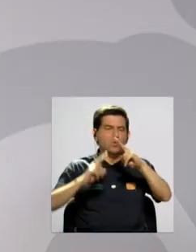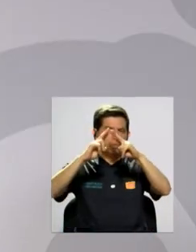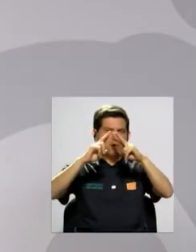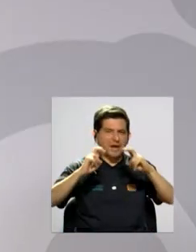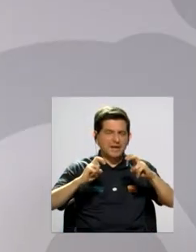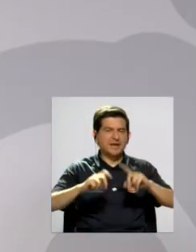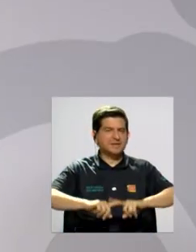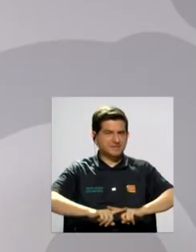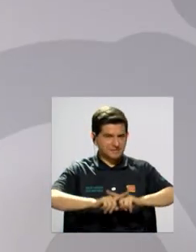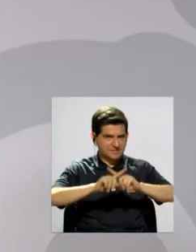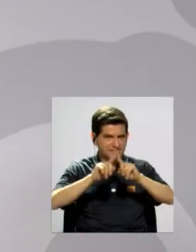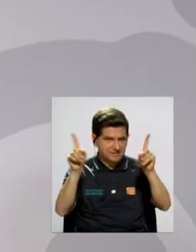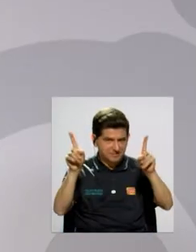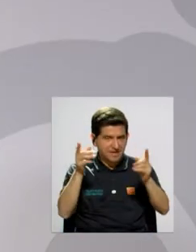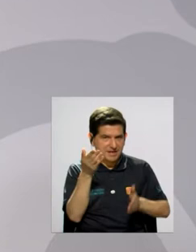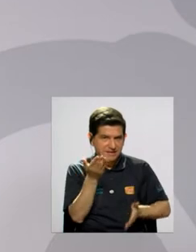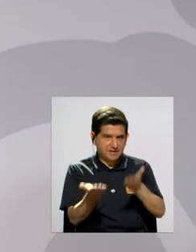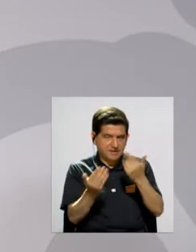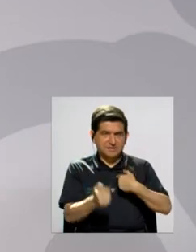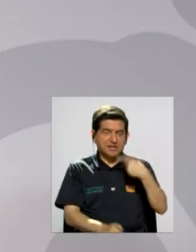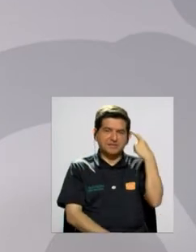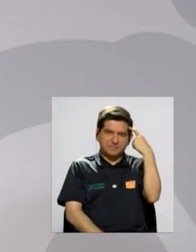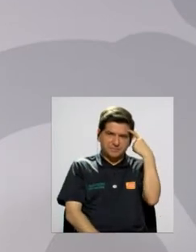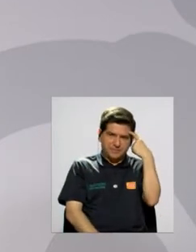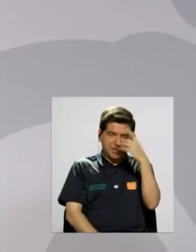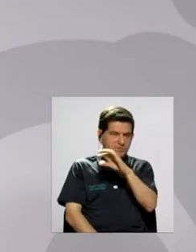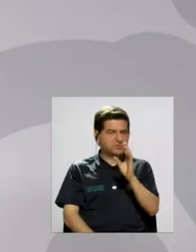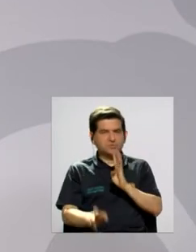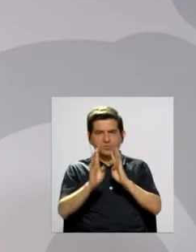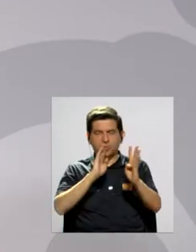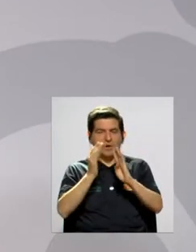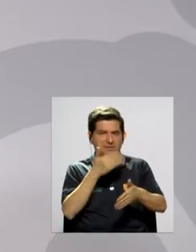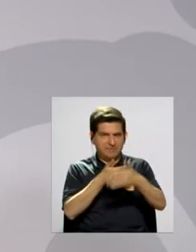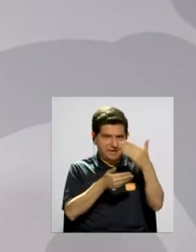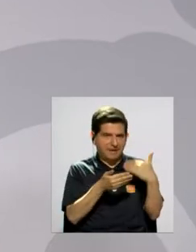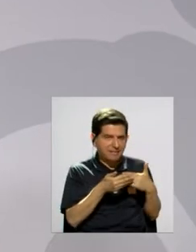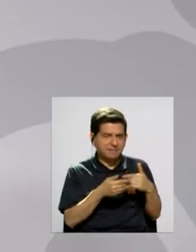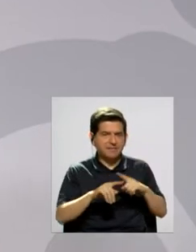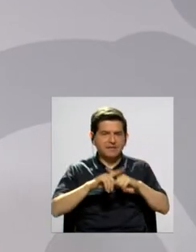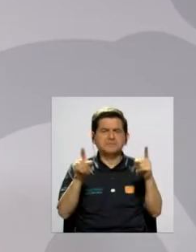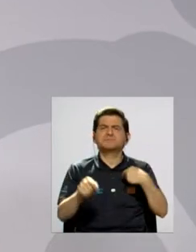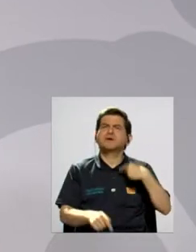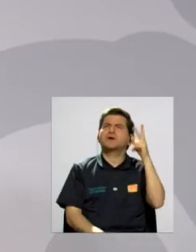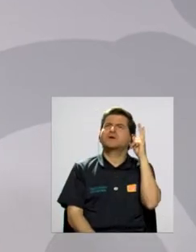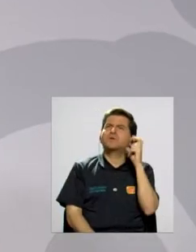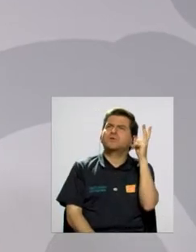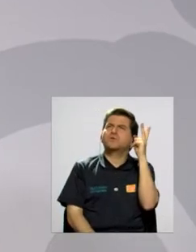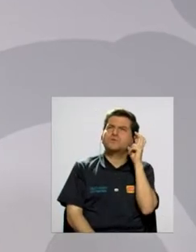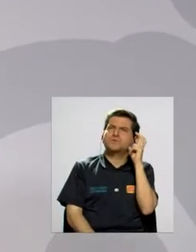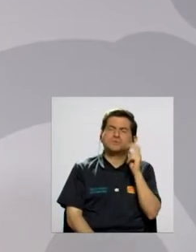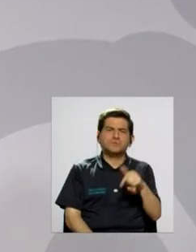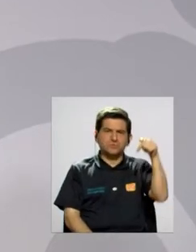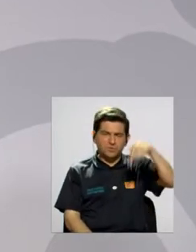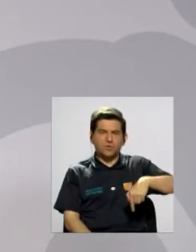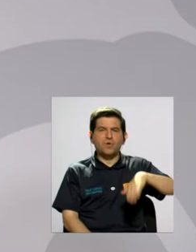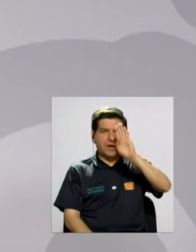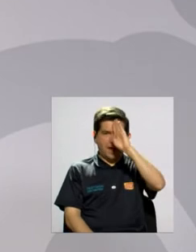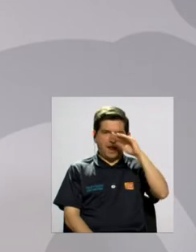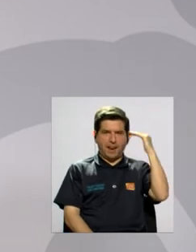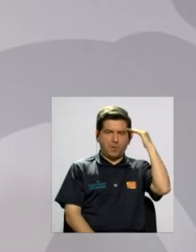totalmente diferente a la que inclusive pienso y a la que hemos planteado en este ratito, pero que le escuché esas declaraciones hoy a Laura